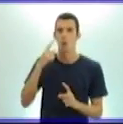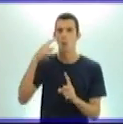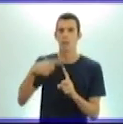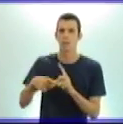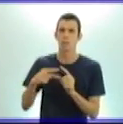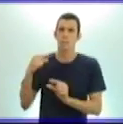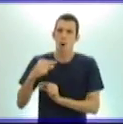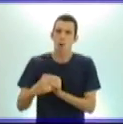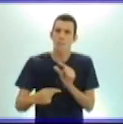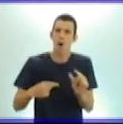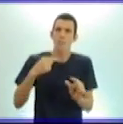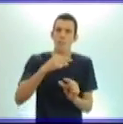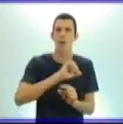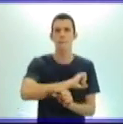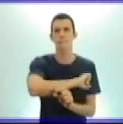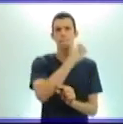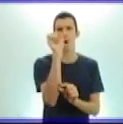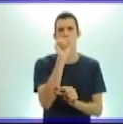fines de